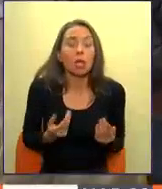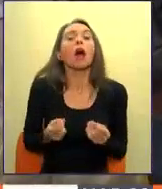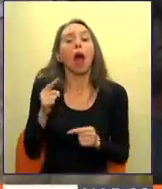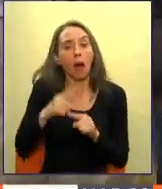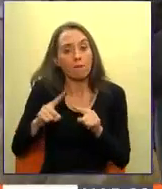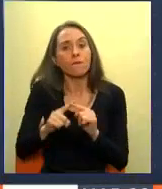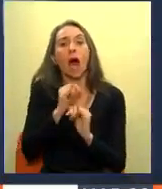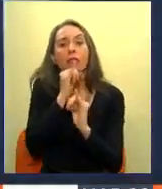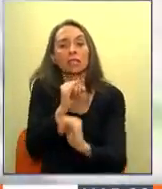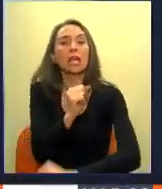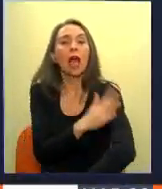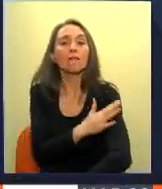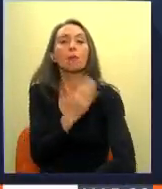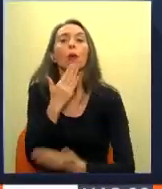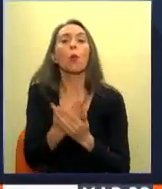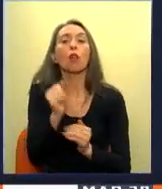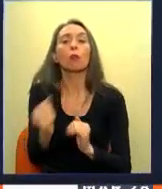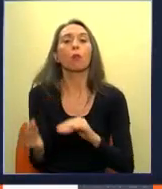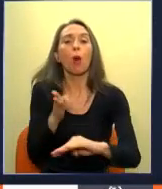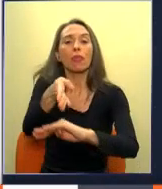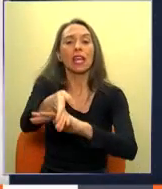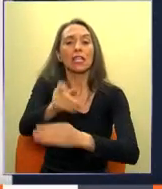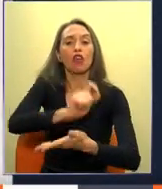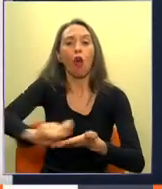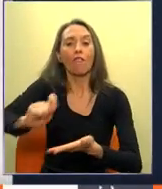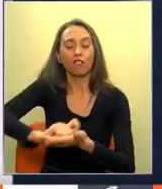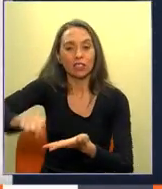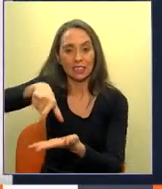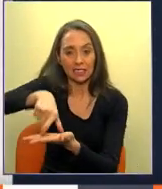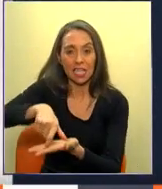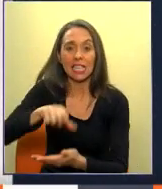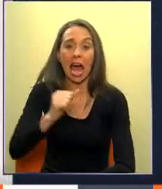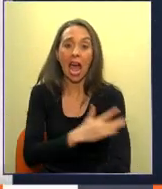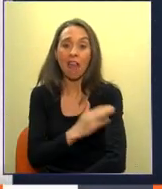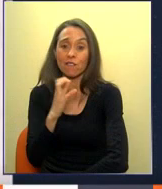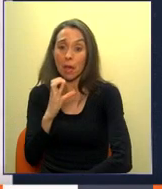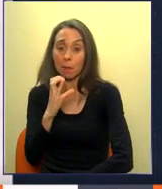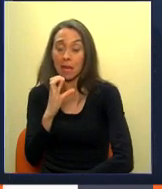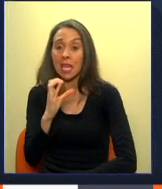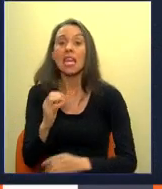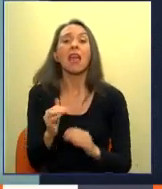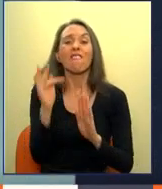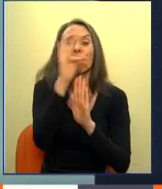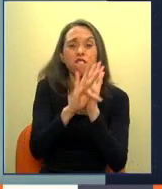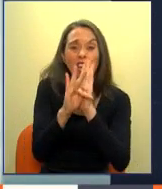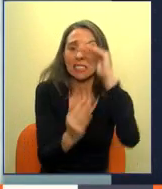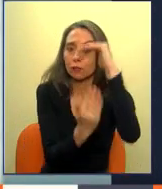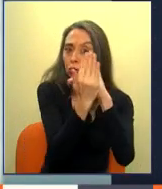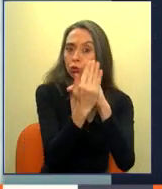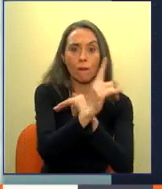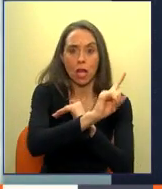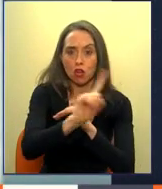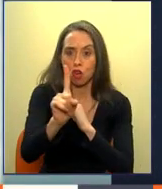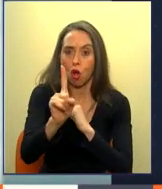más aconsejarlo, las AFPs no se van a comunicar con usted por redes sociales, ya hay